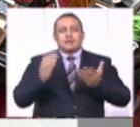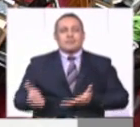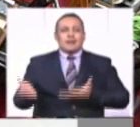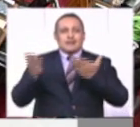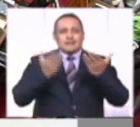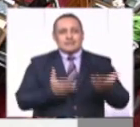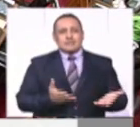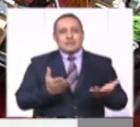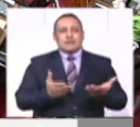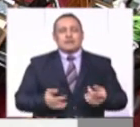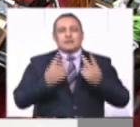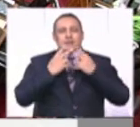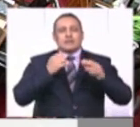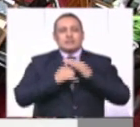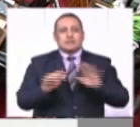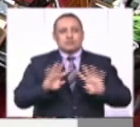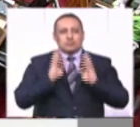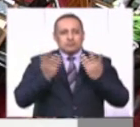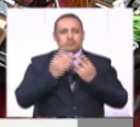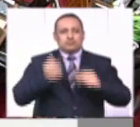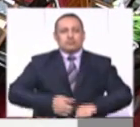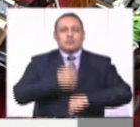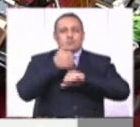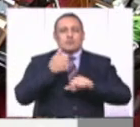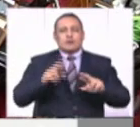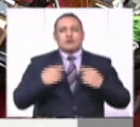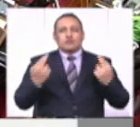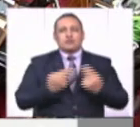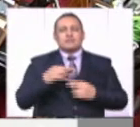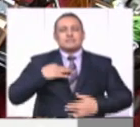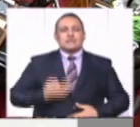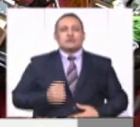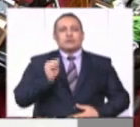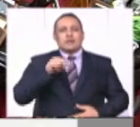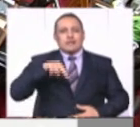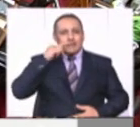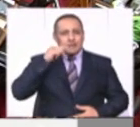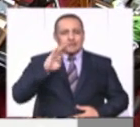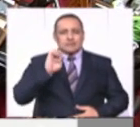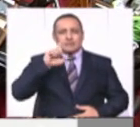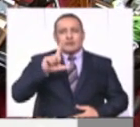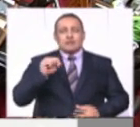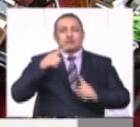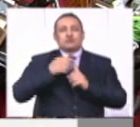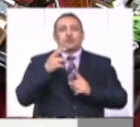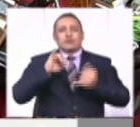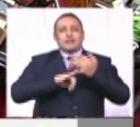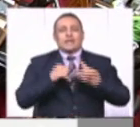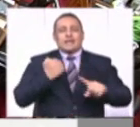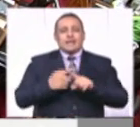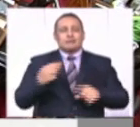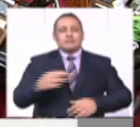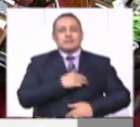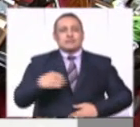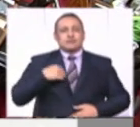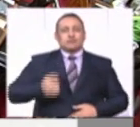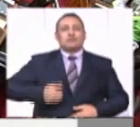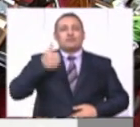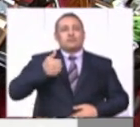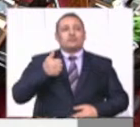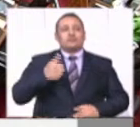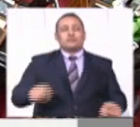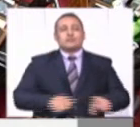ingresar al hemiciclo Principal de iones el señor Aníbal Torres Vázquez expresidente del Consejo de